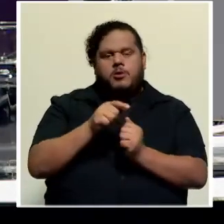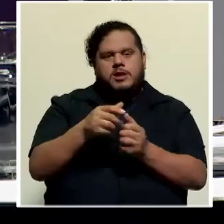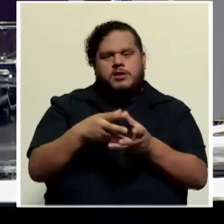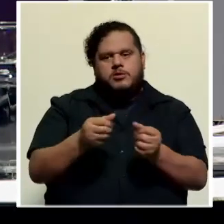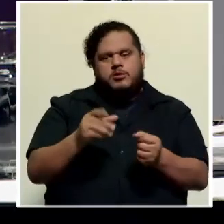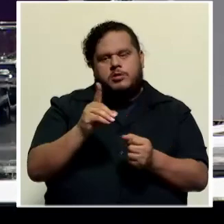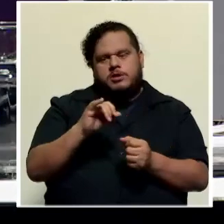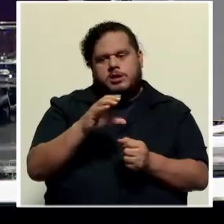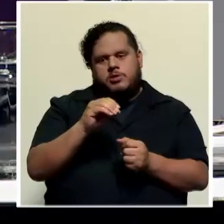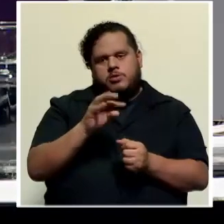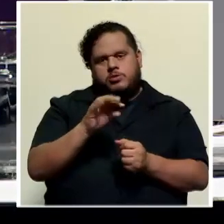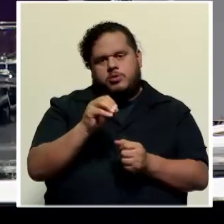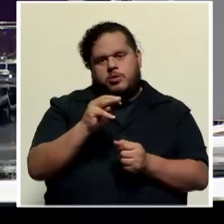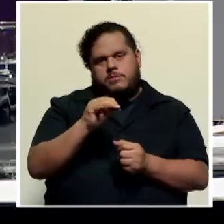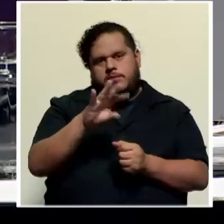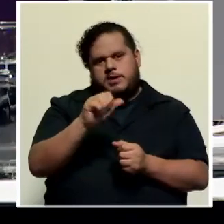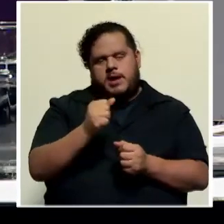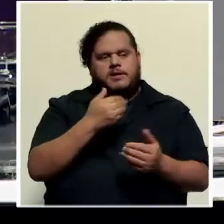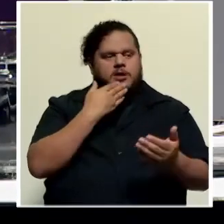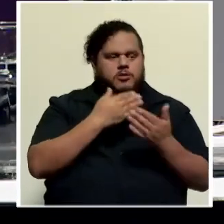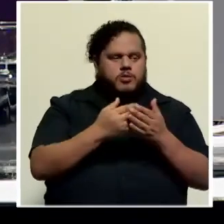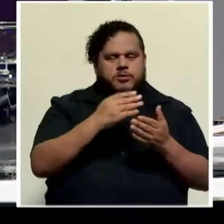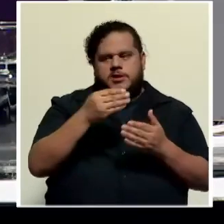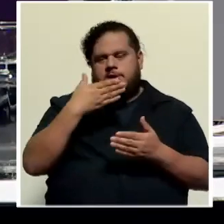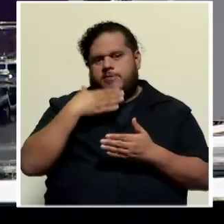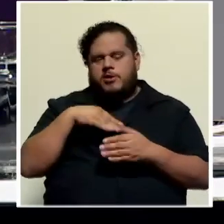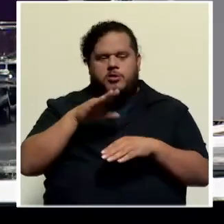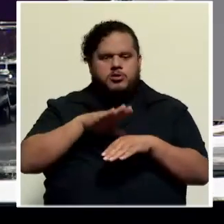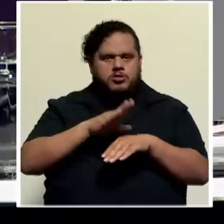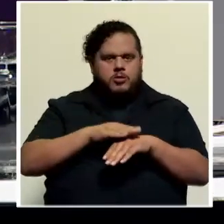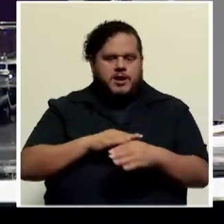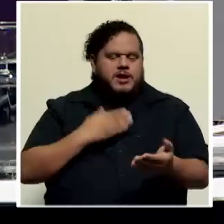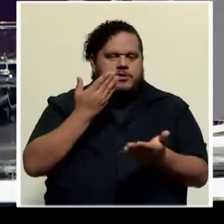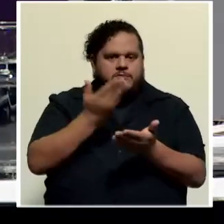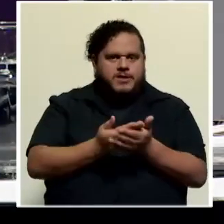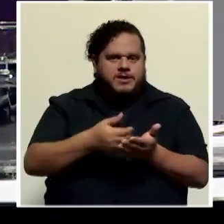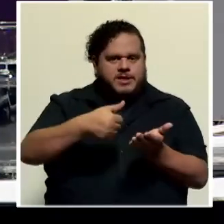los buenos y los malos respecto de las ofertas de la campaña